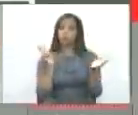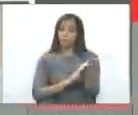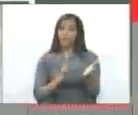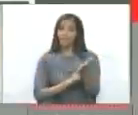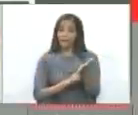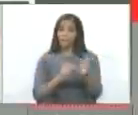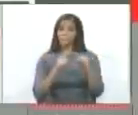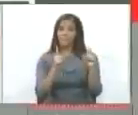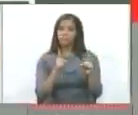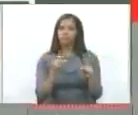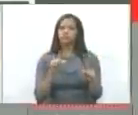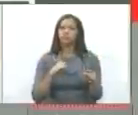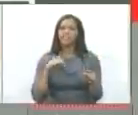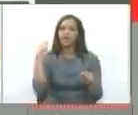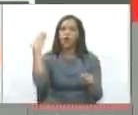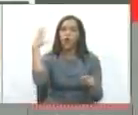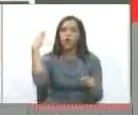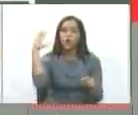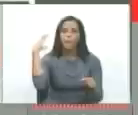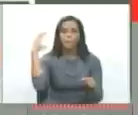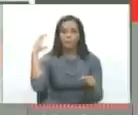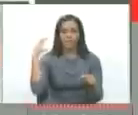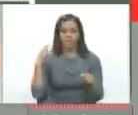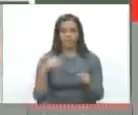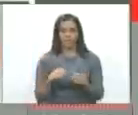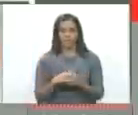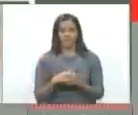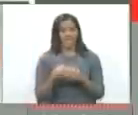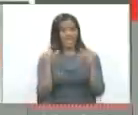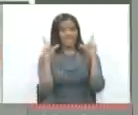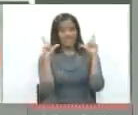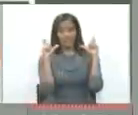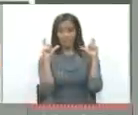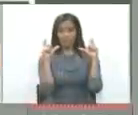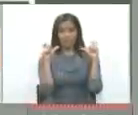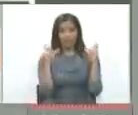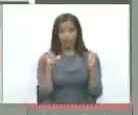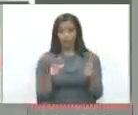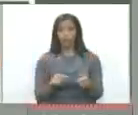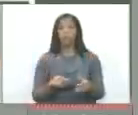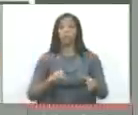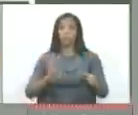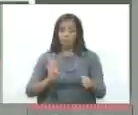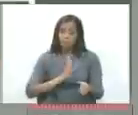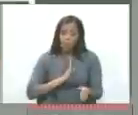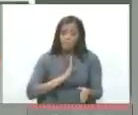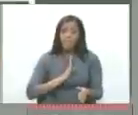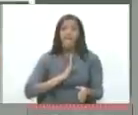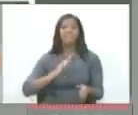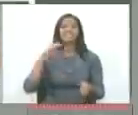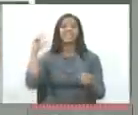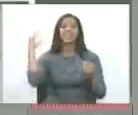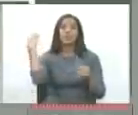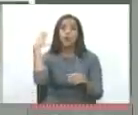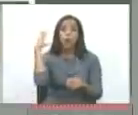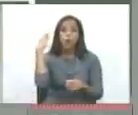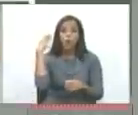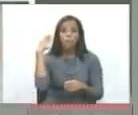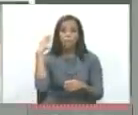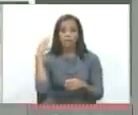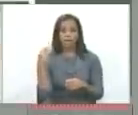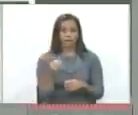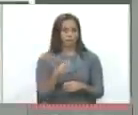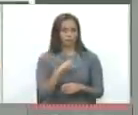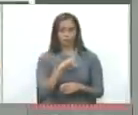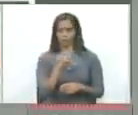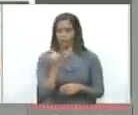son de Colombia. Claro, esa foto no es trucada ni nada, son fotos que se dieron hechos en Colombia. No es un